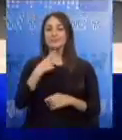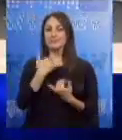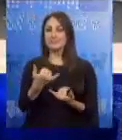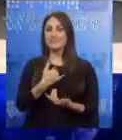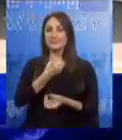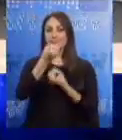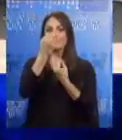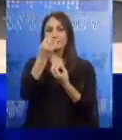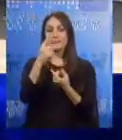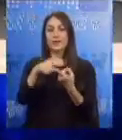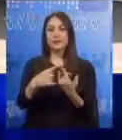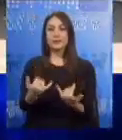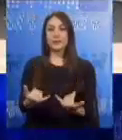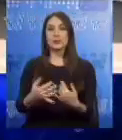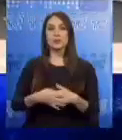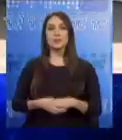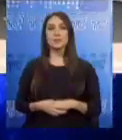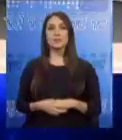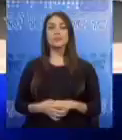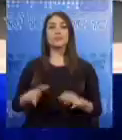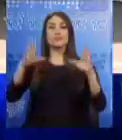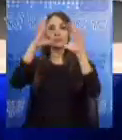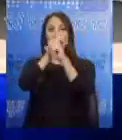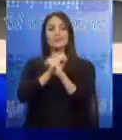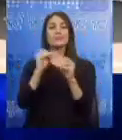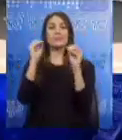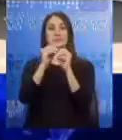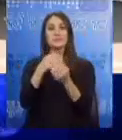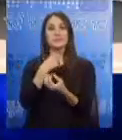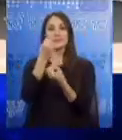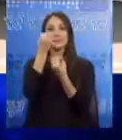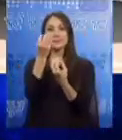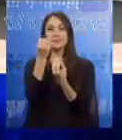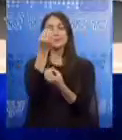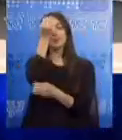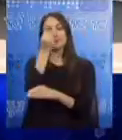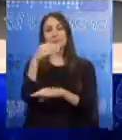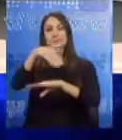informe que le tenemos a esta hora en la noche ampliaremos más la información buenas tardes